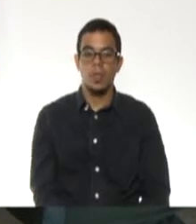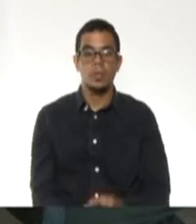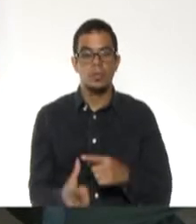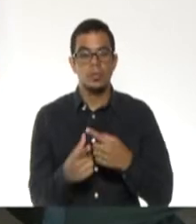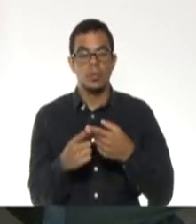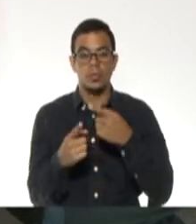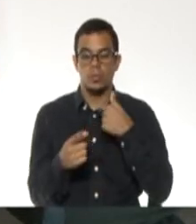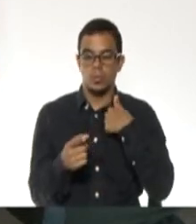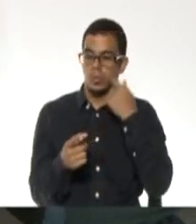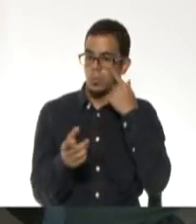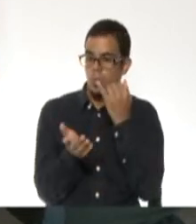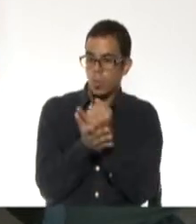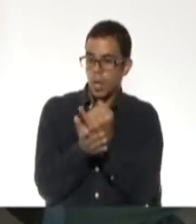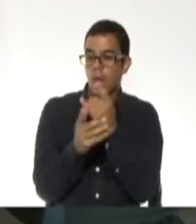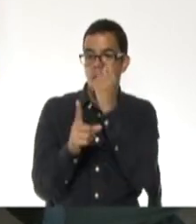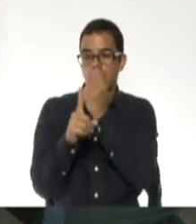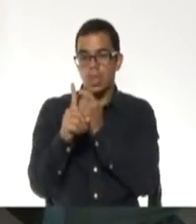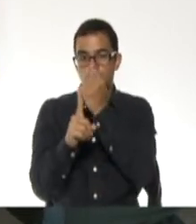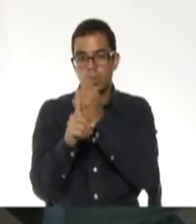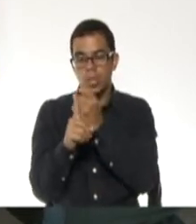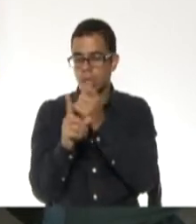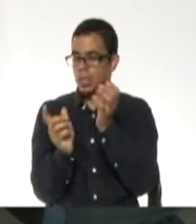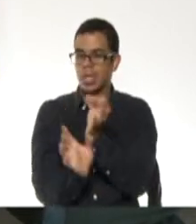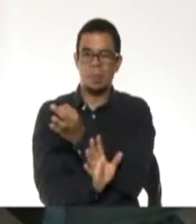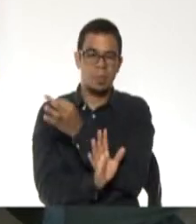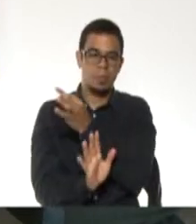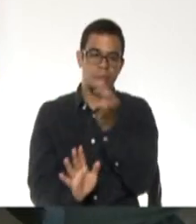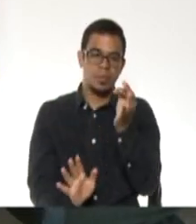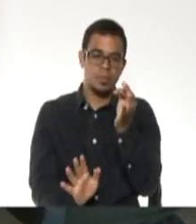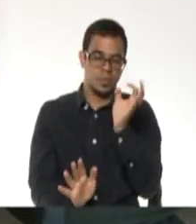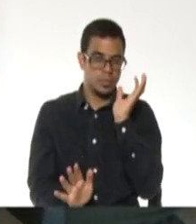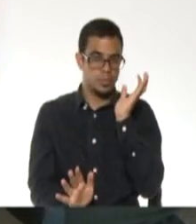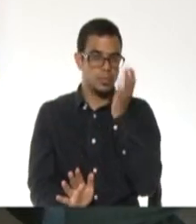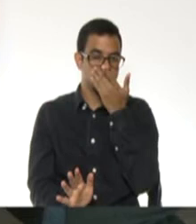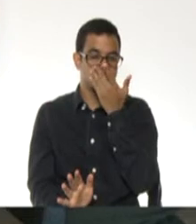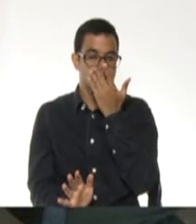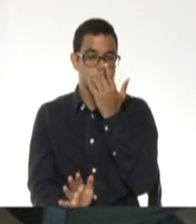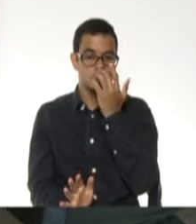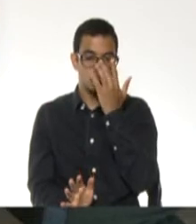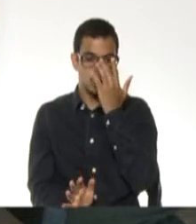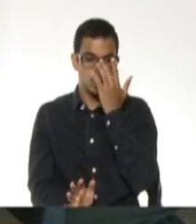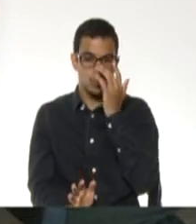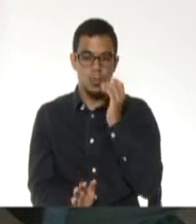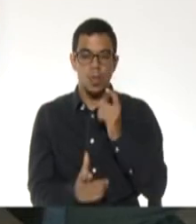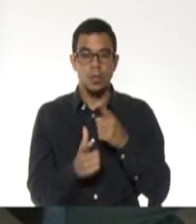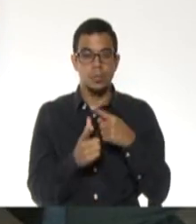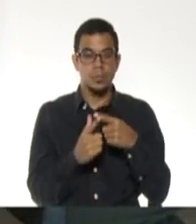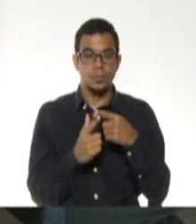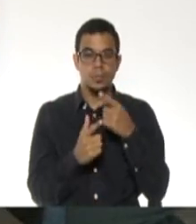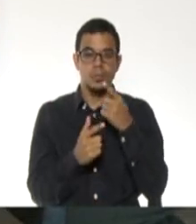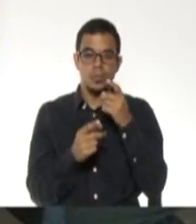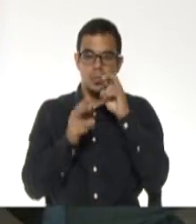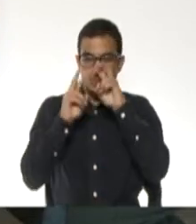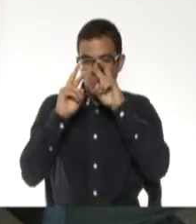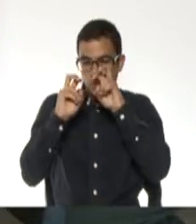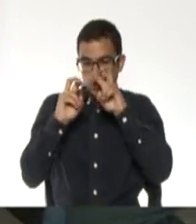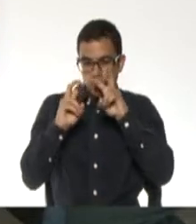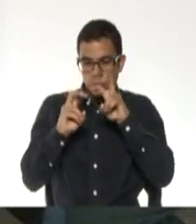bueno. Luego, hay otro elemento, ¿ve? Si sigo para acá, otro elemento que está